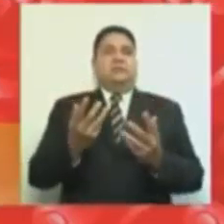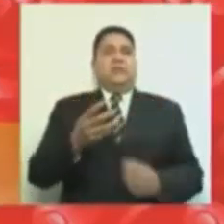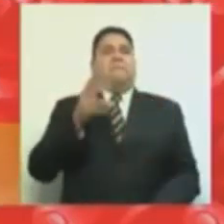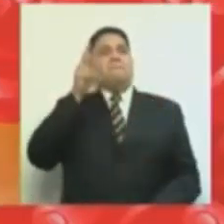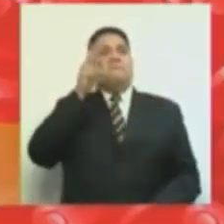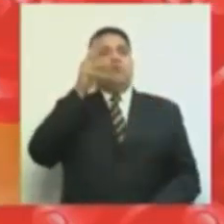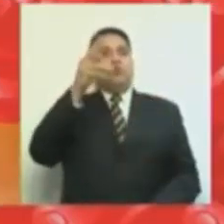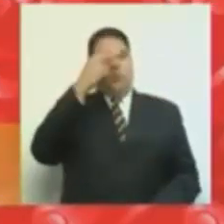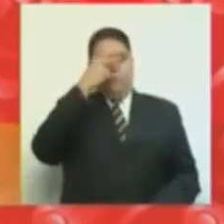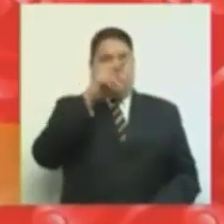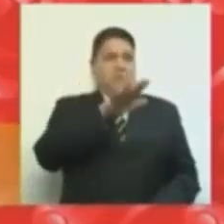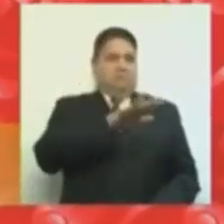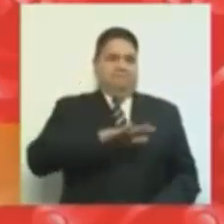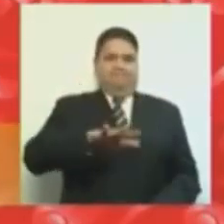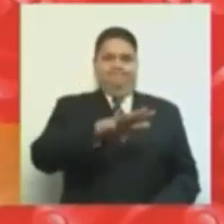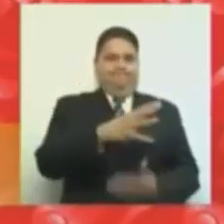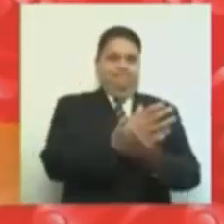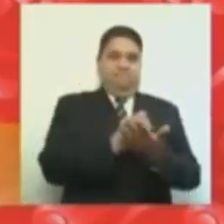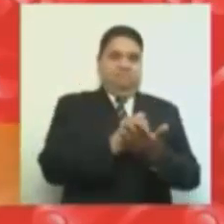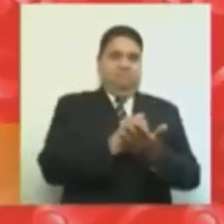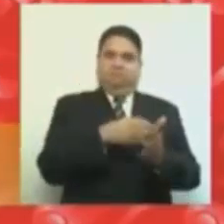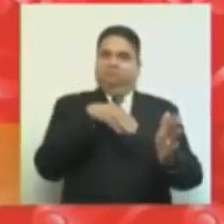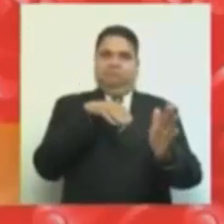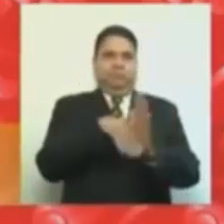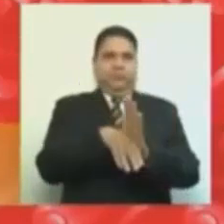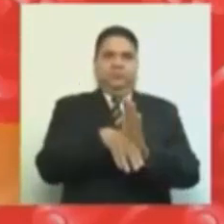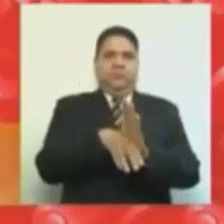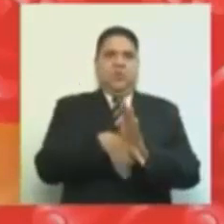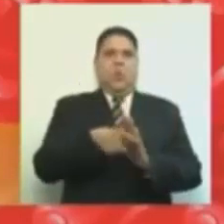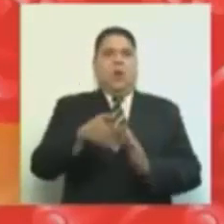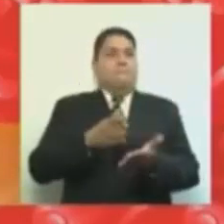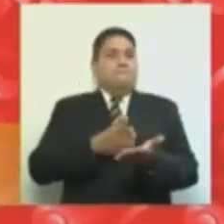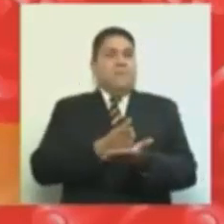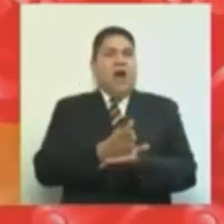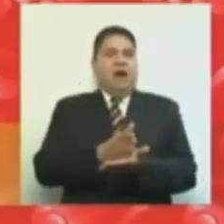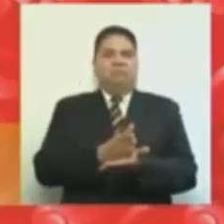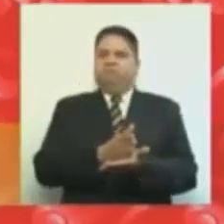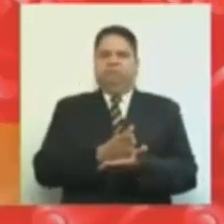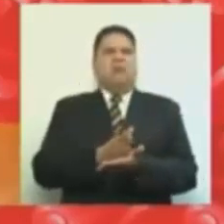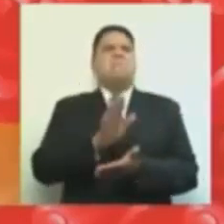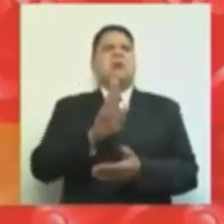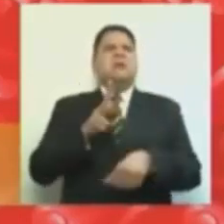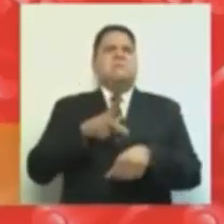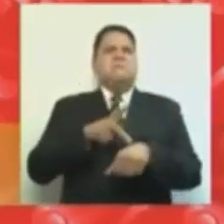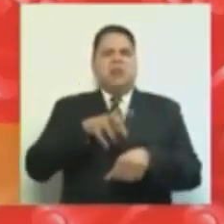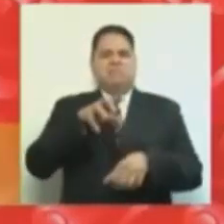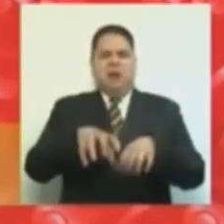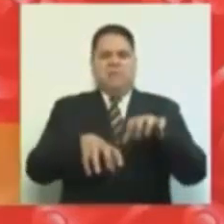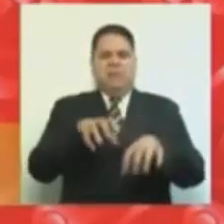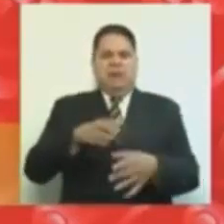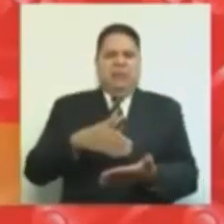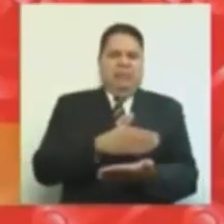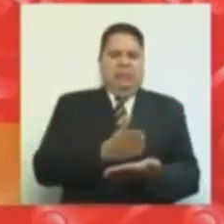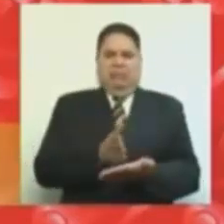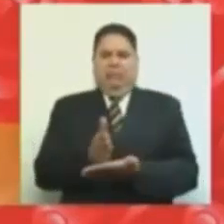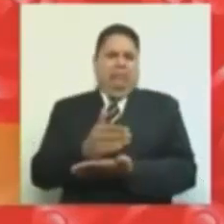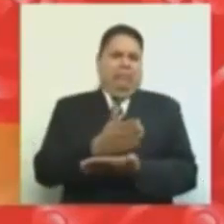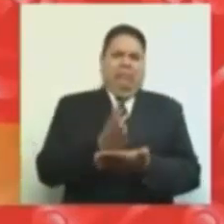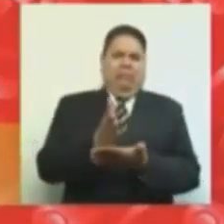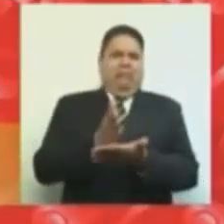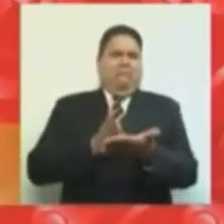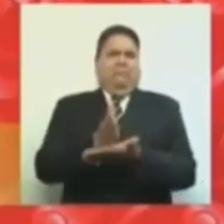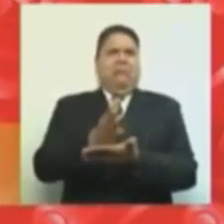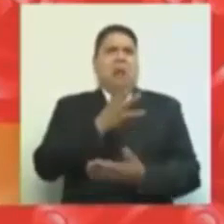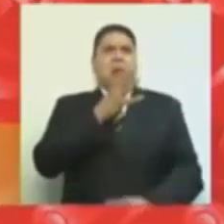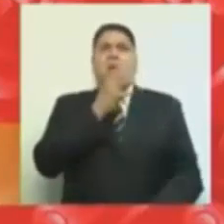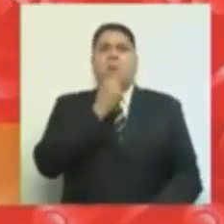Están poniendo piedras en el camino que obstaculiza el desarrollo de México y el ejercicio pleno de